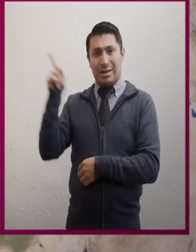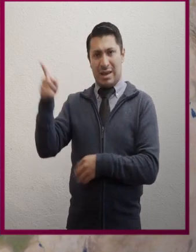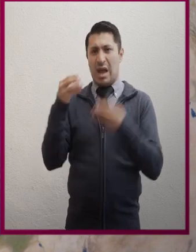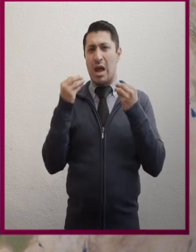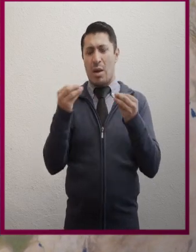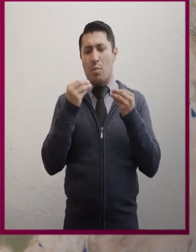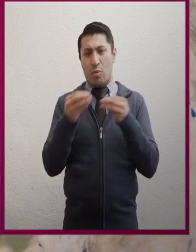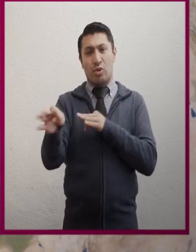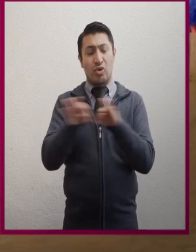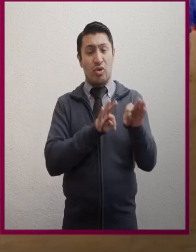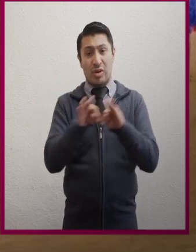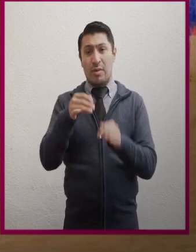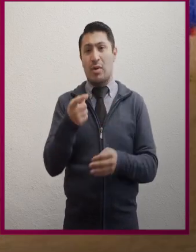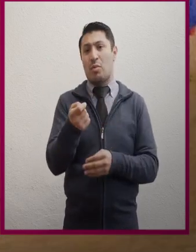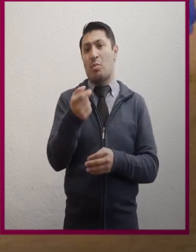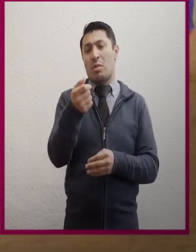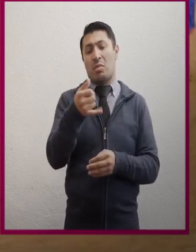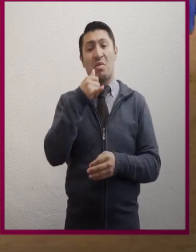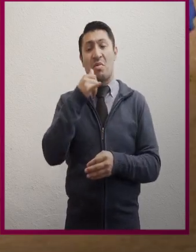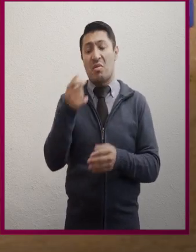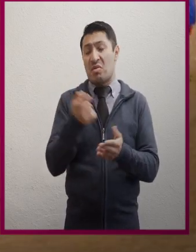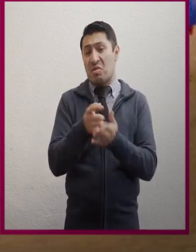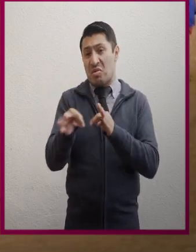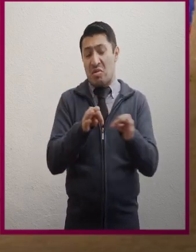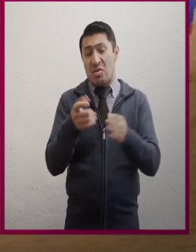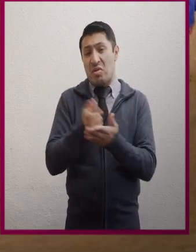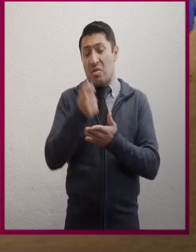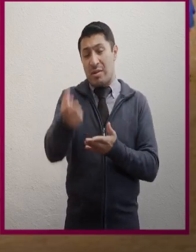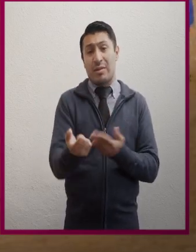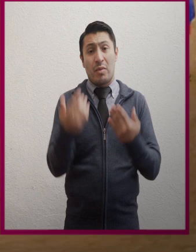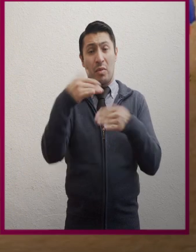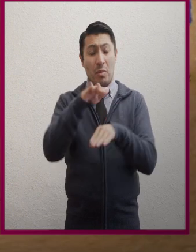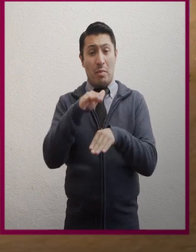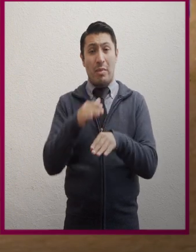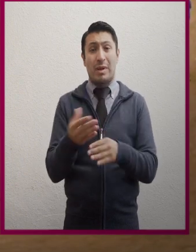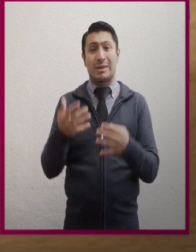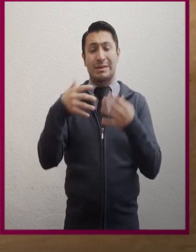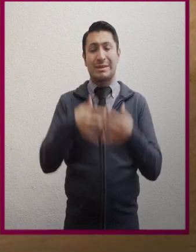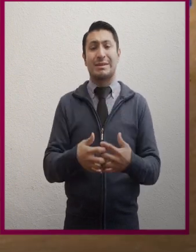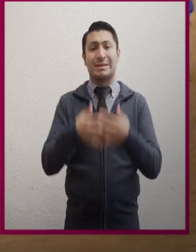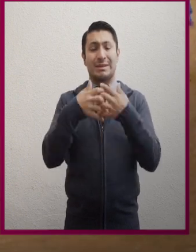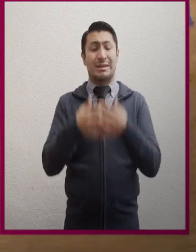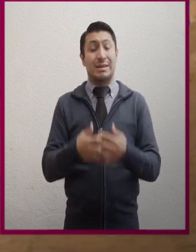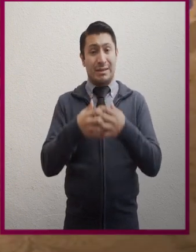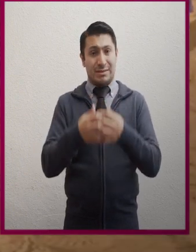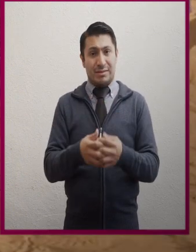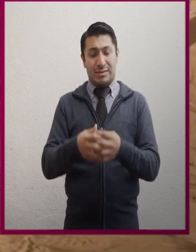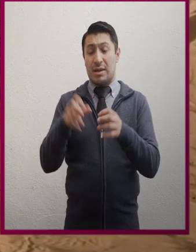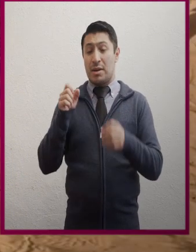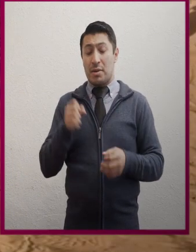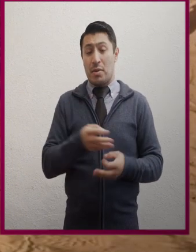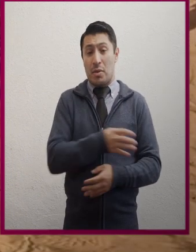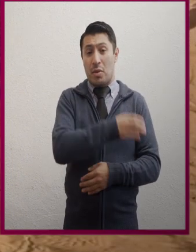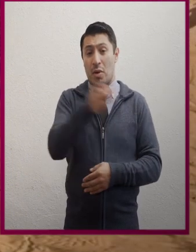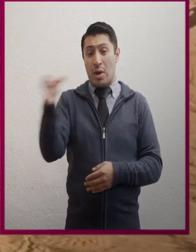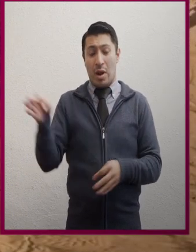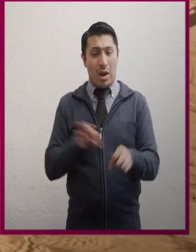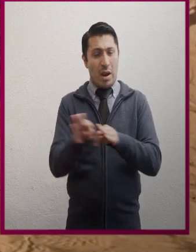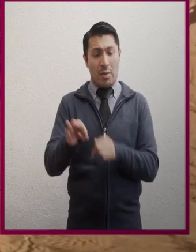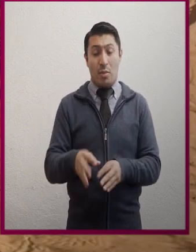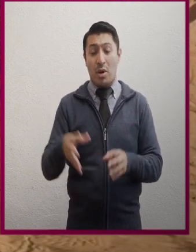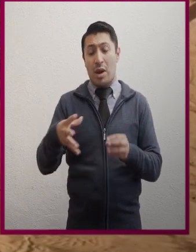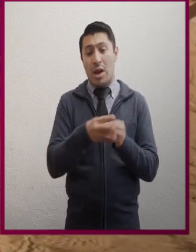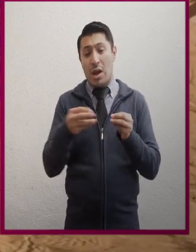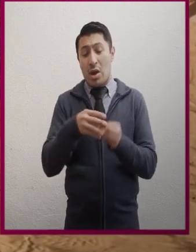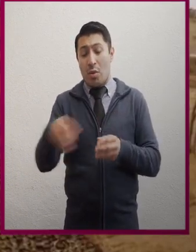gran demanda de mano de obra poco calificada para ser integrada, sobre todo, a la industria agroindustrial, a la siembra